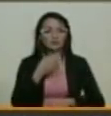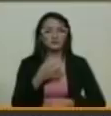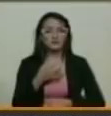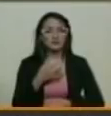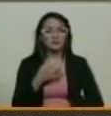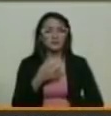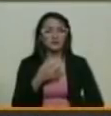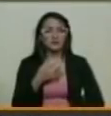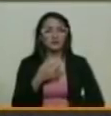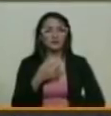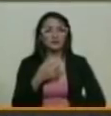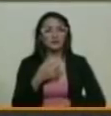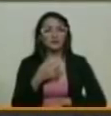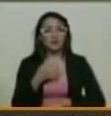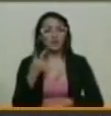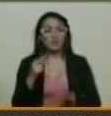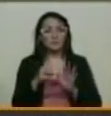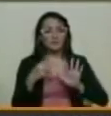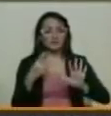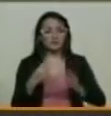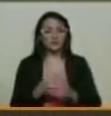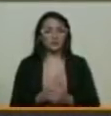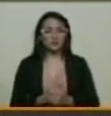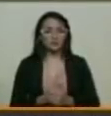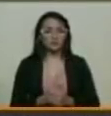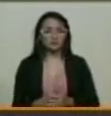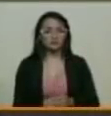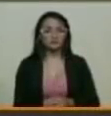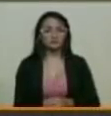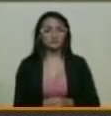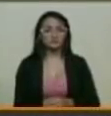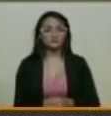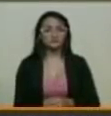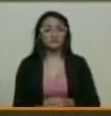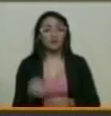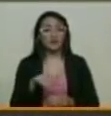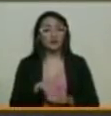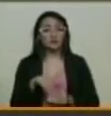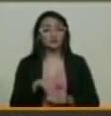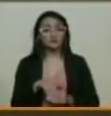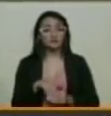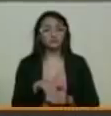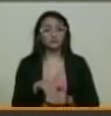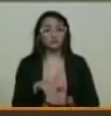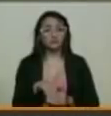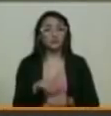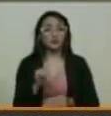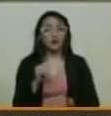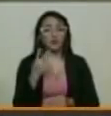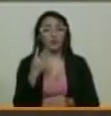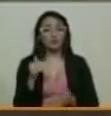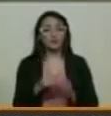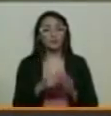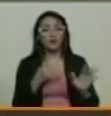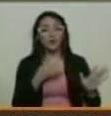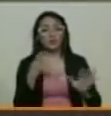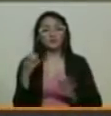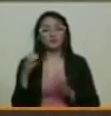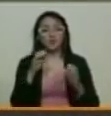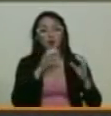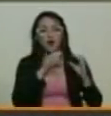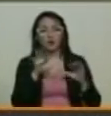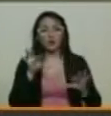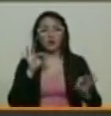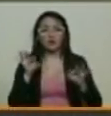de diciembre de 2018. Para esta elección vamos a tener 4.900 cargos a